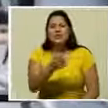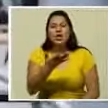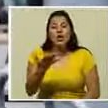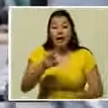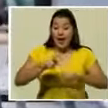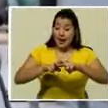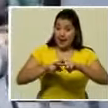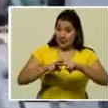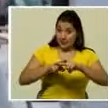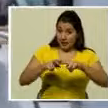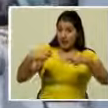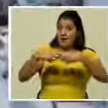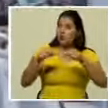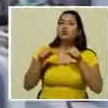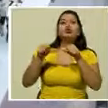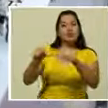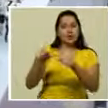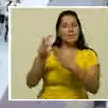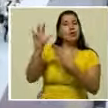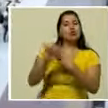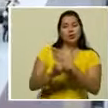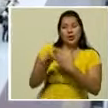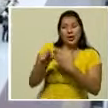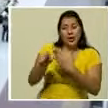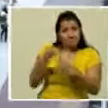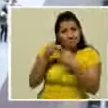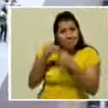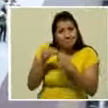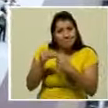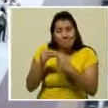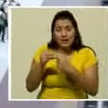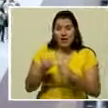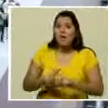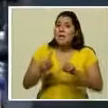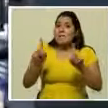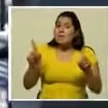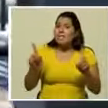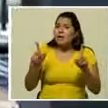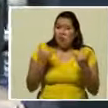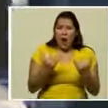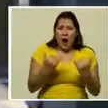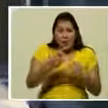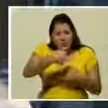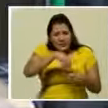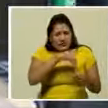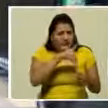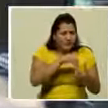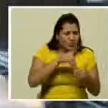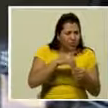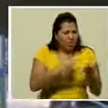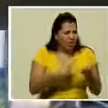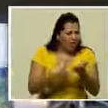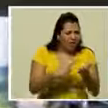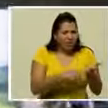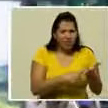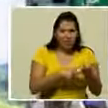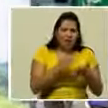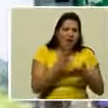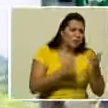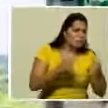se mantiene como una prioridad de su administración. Esto a pesar de que existía una polémica en si este dinero del proyecto debería